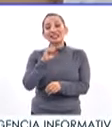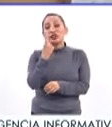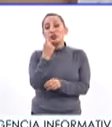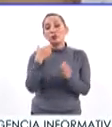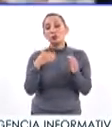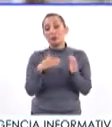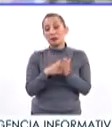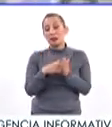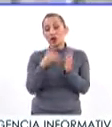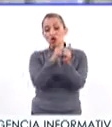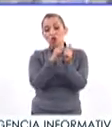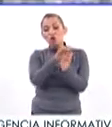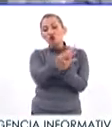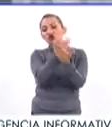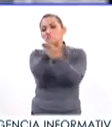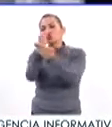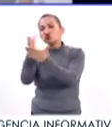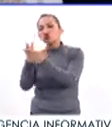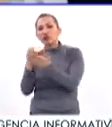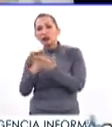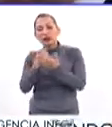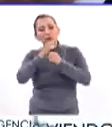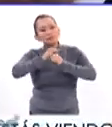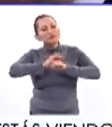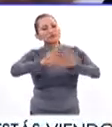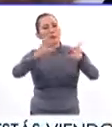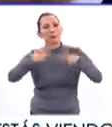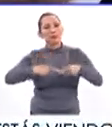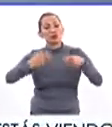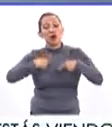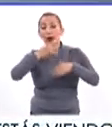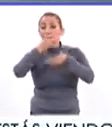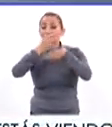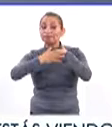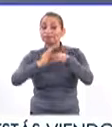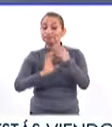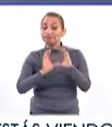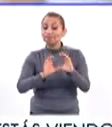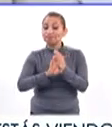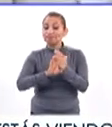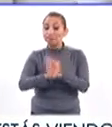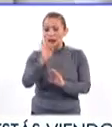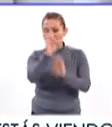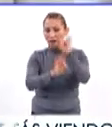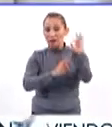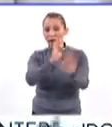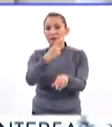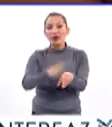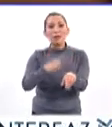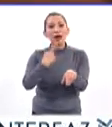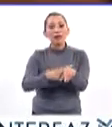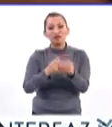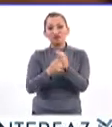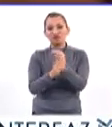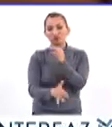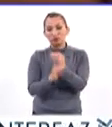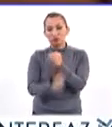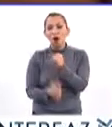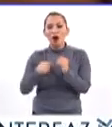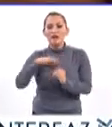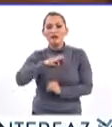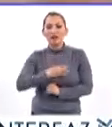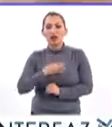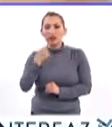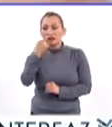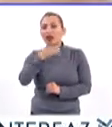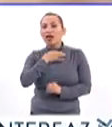61,000 brigadas de salud se dan a la tarea de informar a la población sobre la prevención y tratamiento de enfermedades diarreicas e